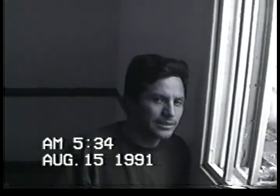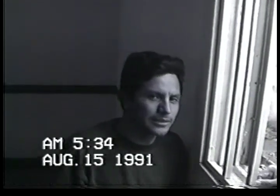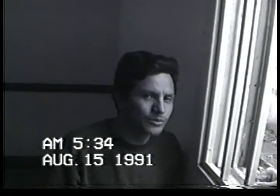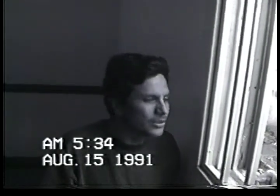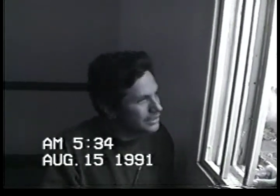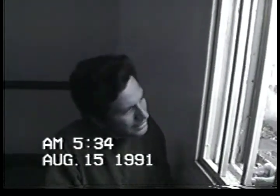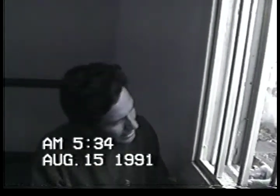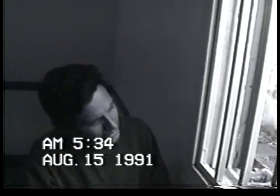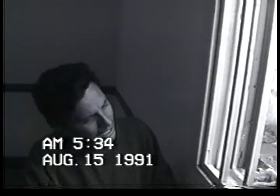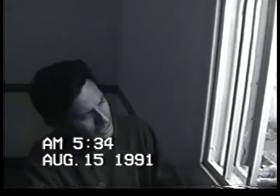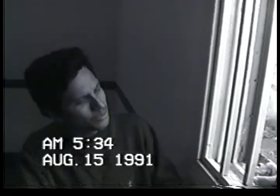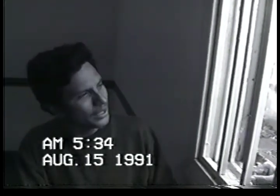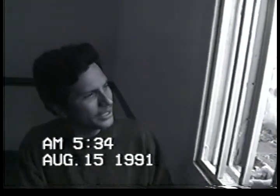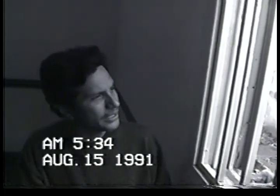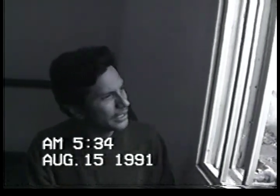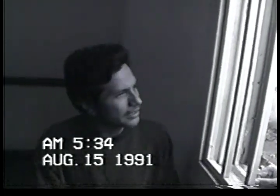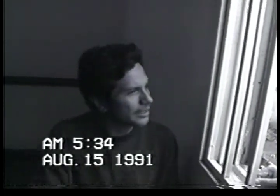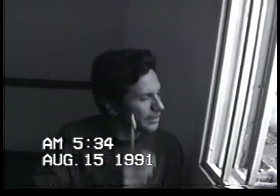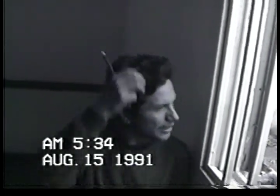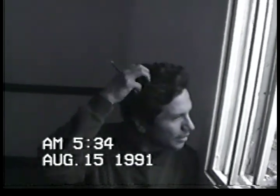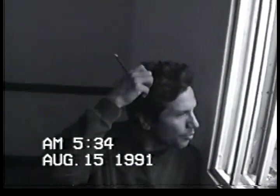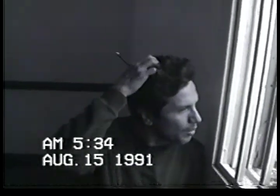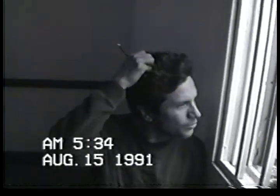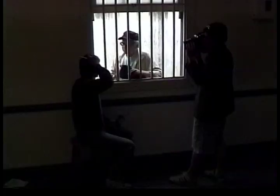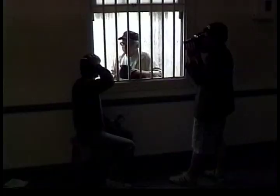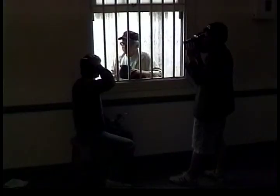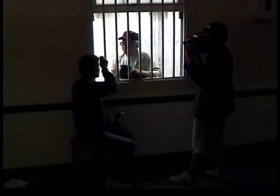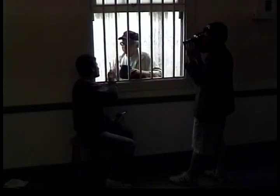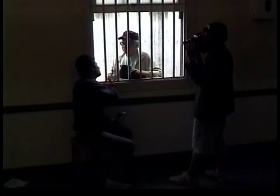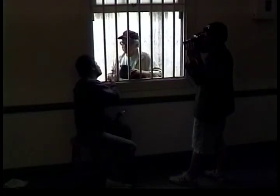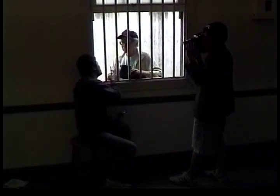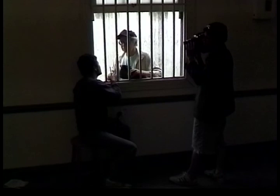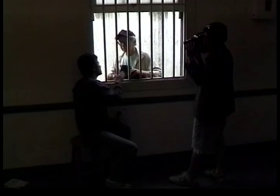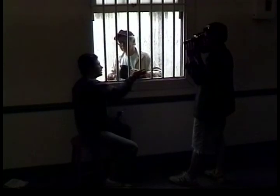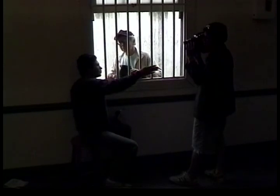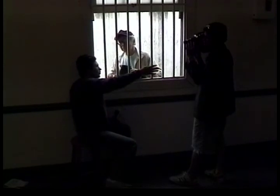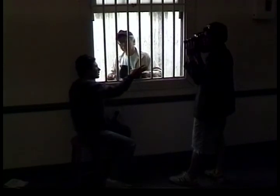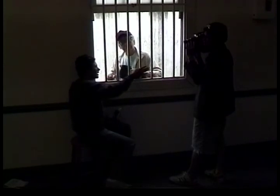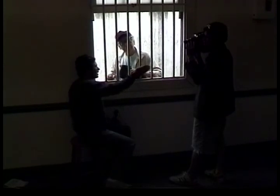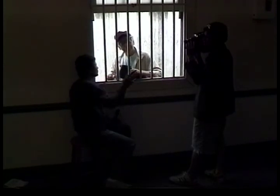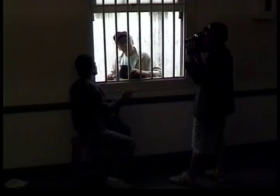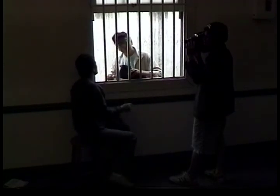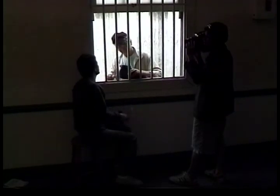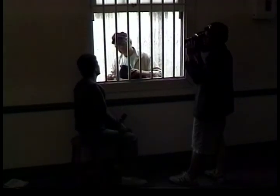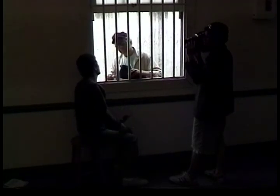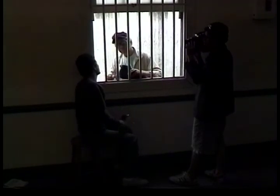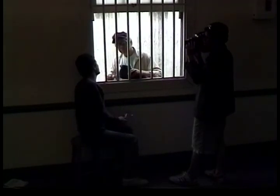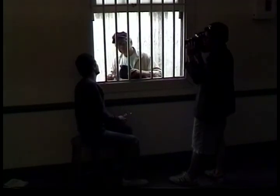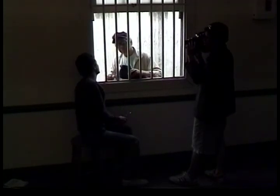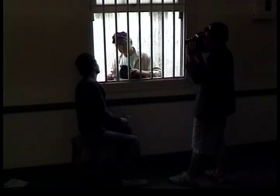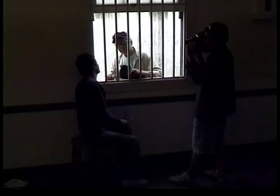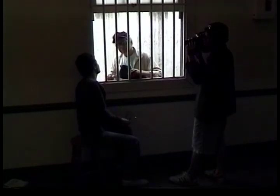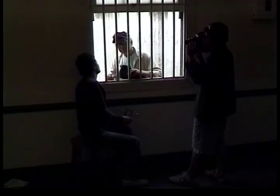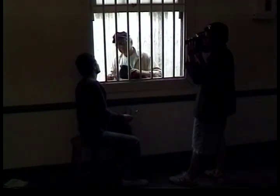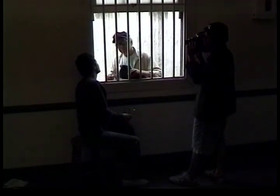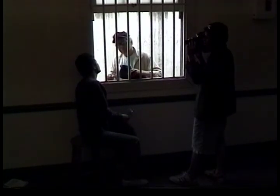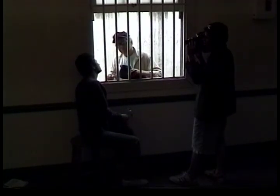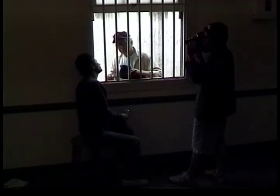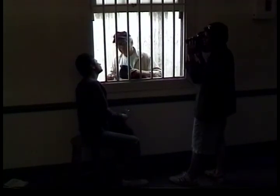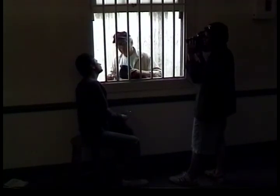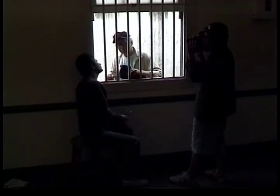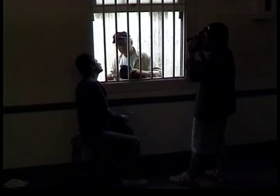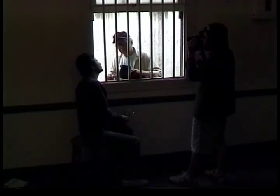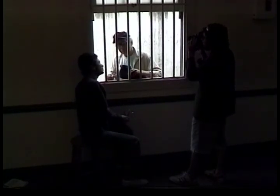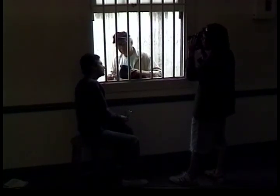de la vida cotidiana mucho del ser costarricense. Murió el 17 de junio de 2001. También